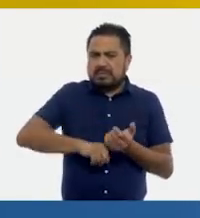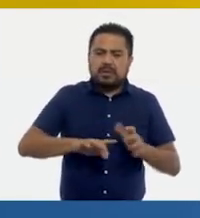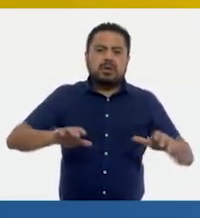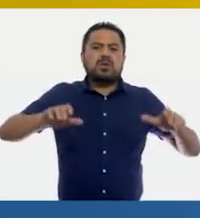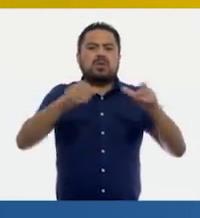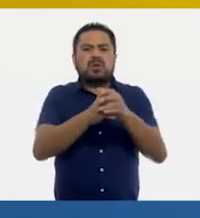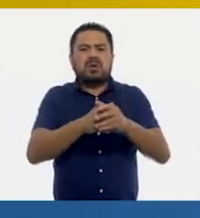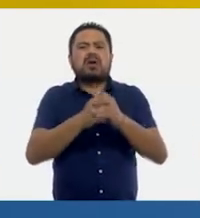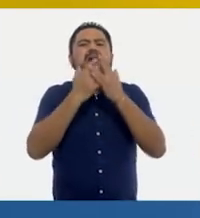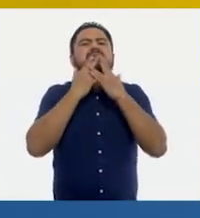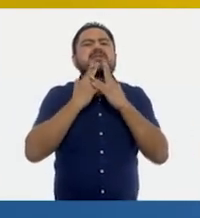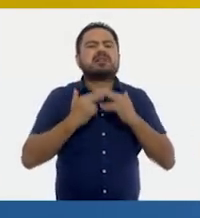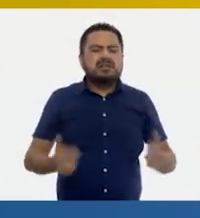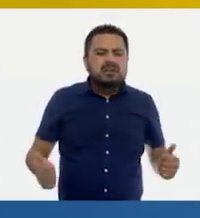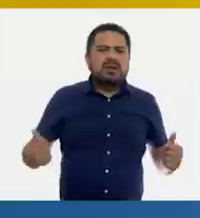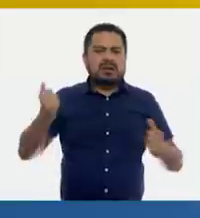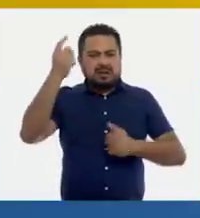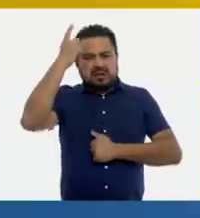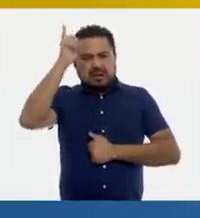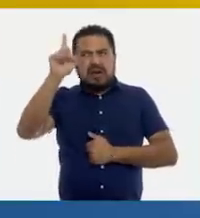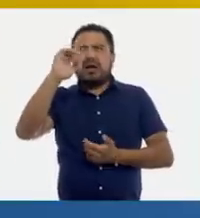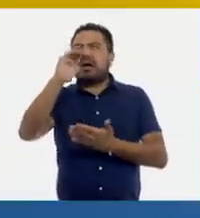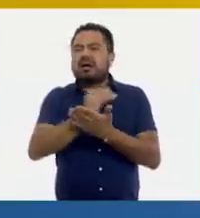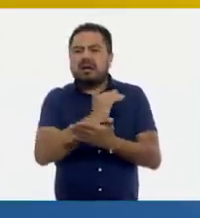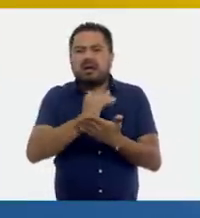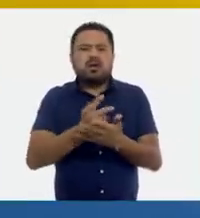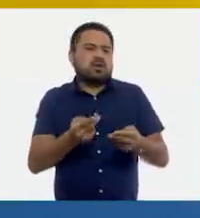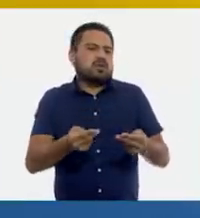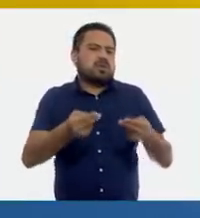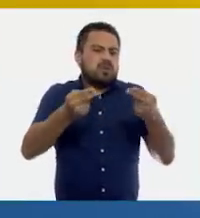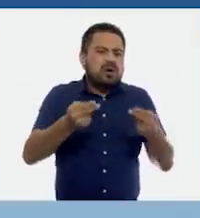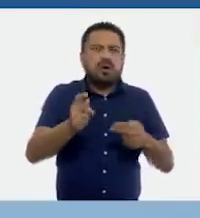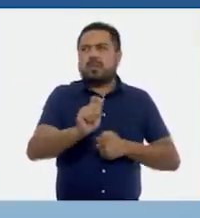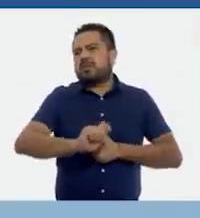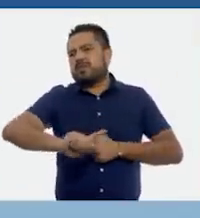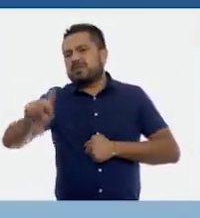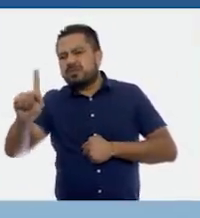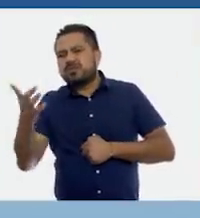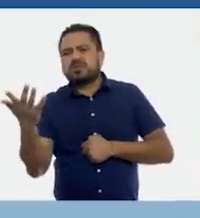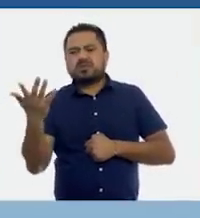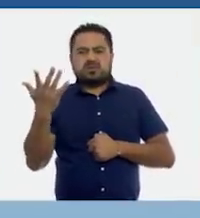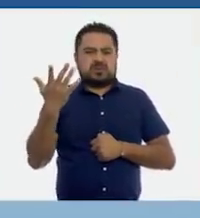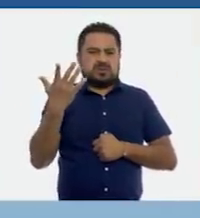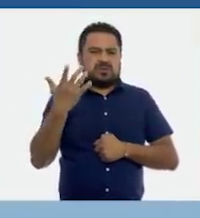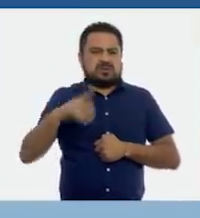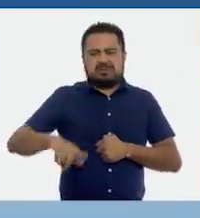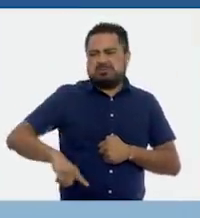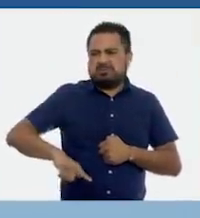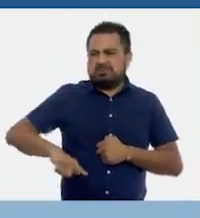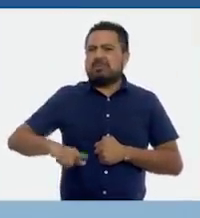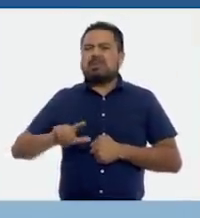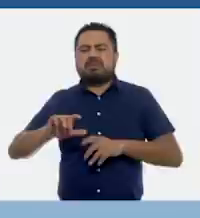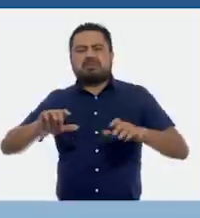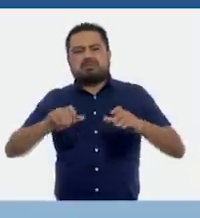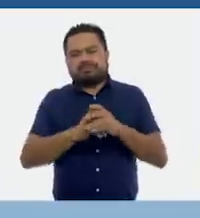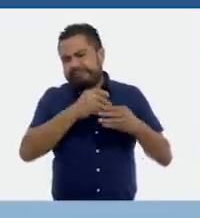por rancheros, pequeños propietarios, comerciantes, profesionistas, burócratas,